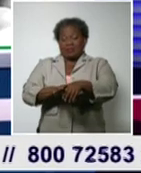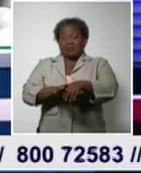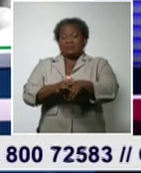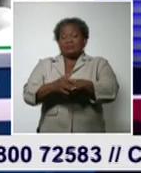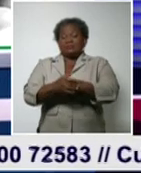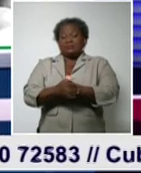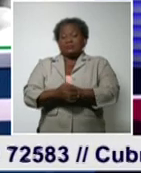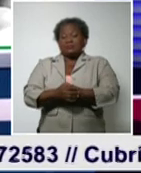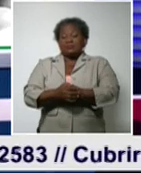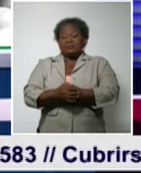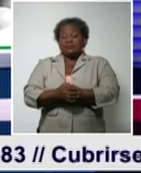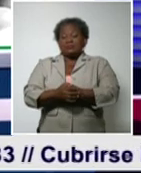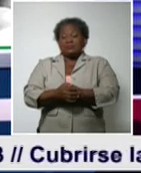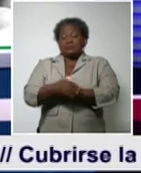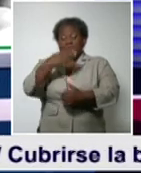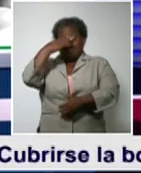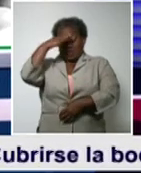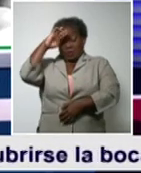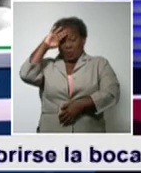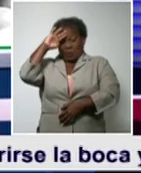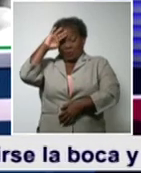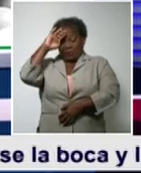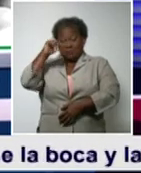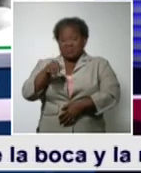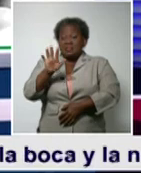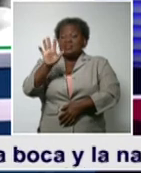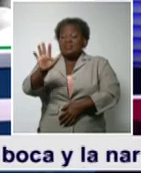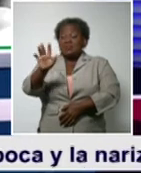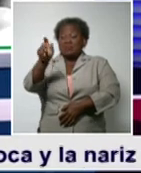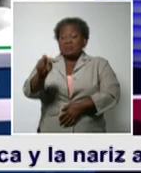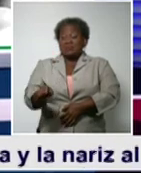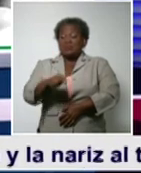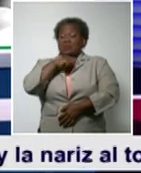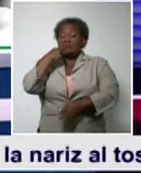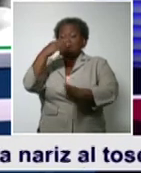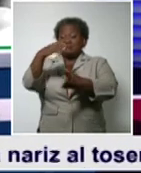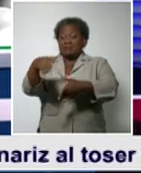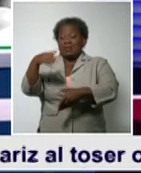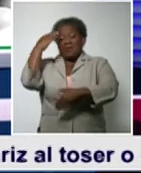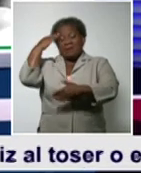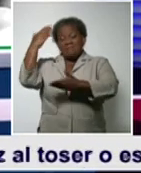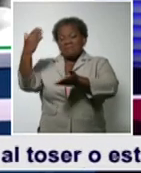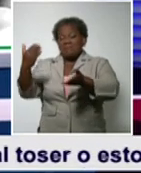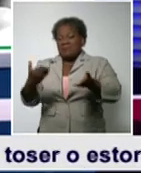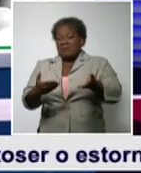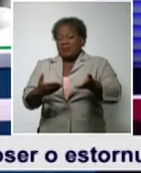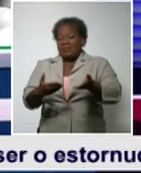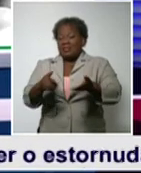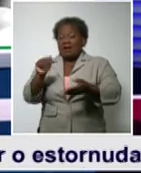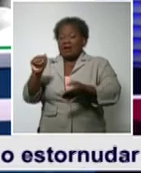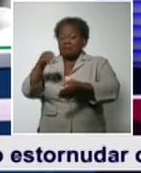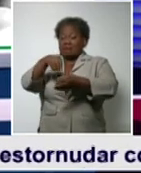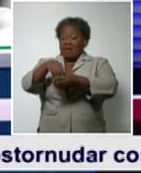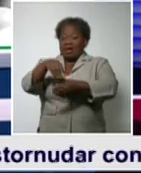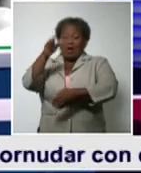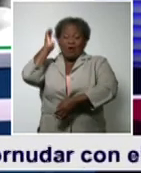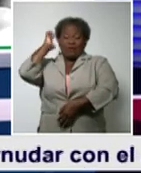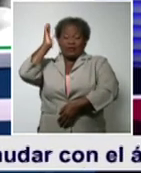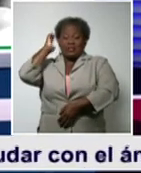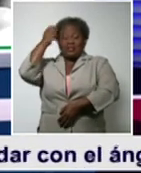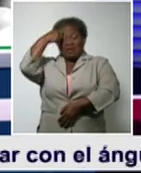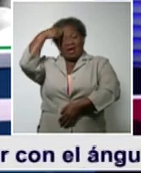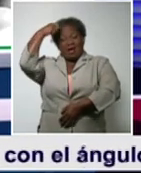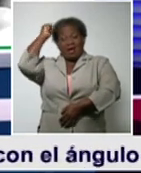COVID-19 en Cuba y con 5 fallecidos. Doy la bienvenida, se incorpora a nuestra transmisión Ania